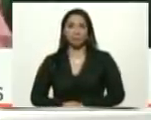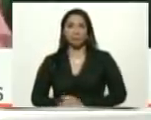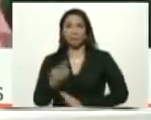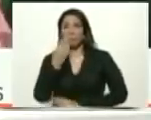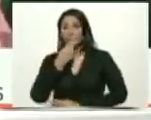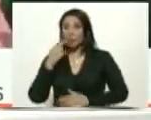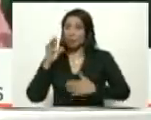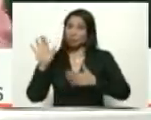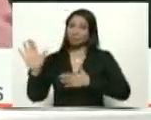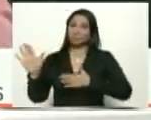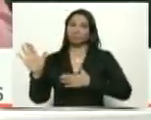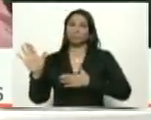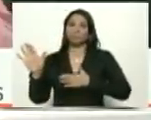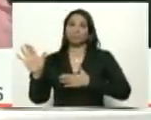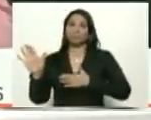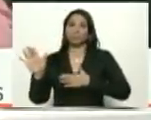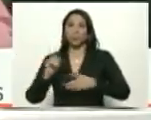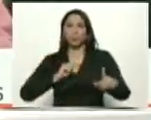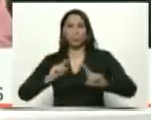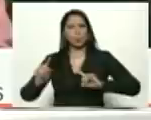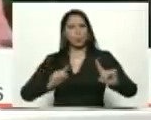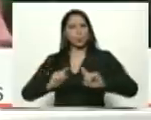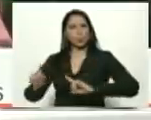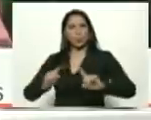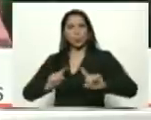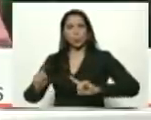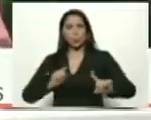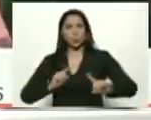ocupado y activado.